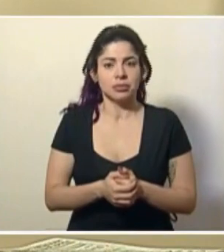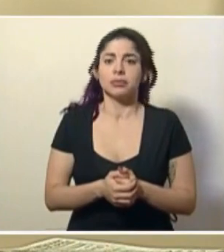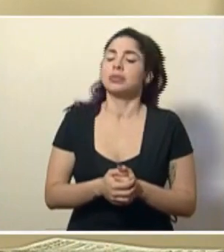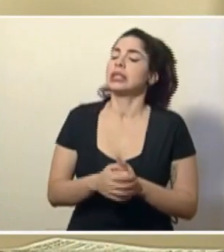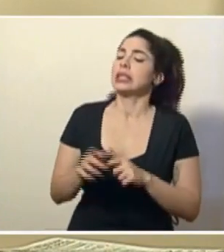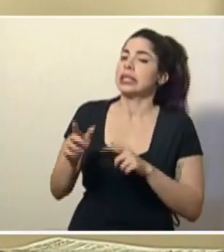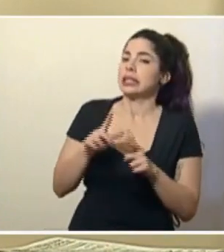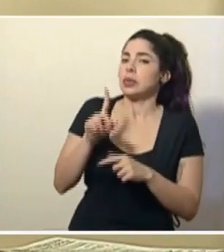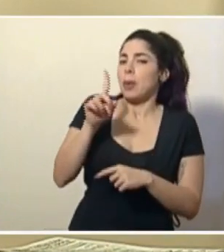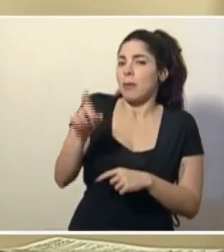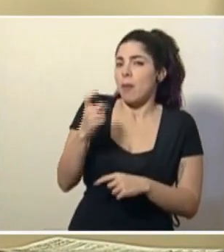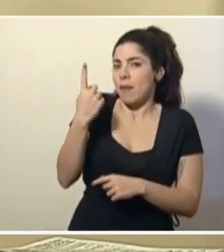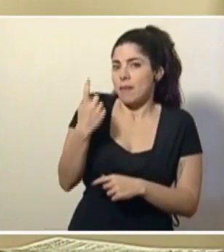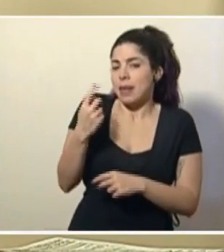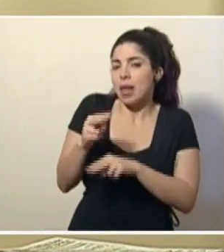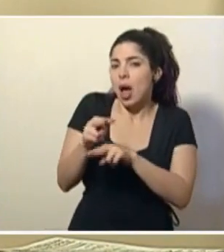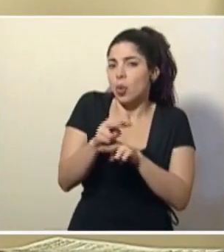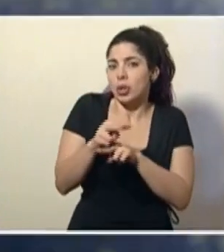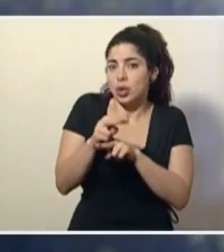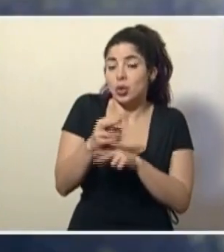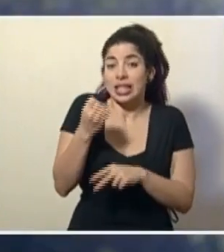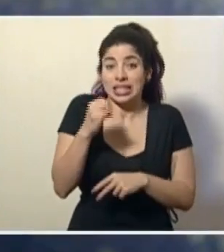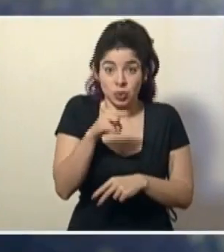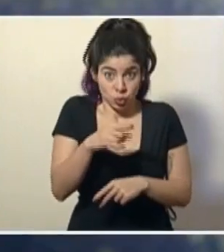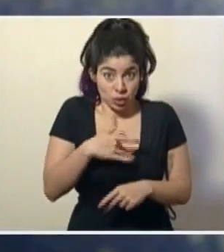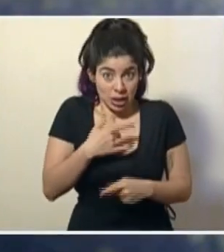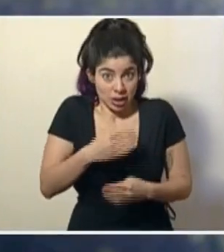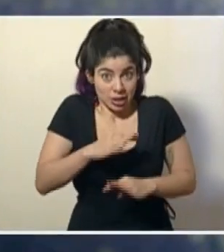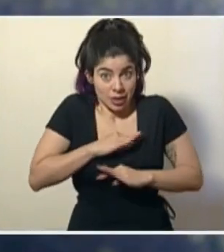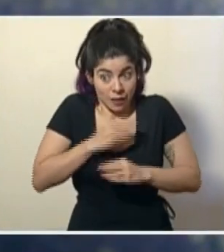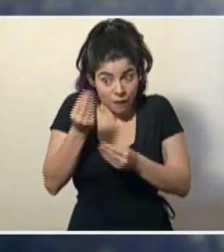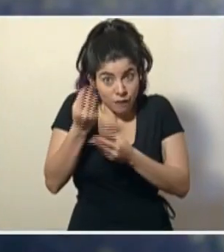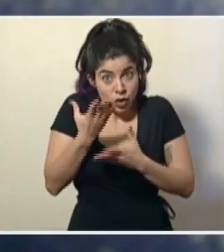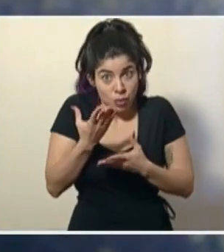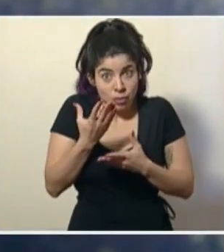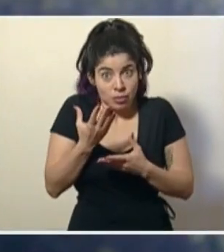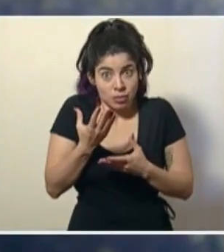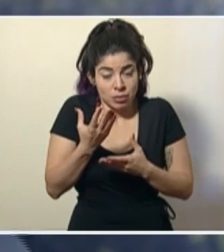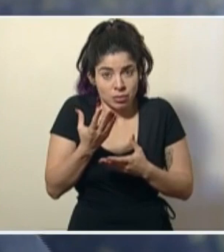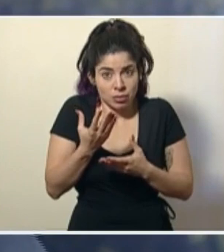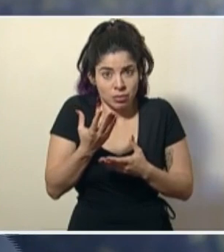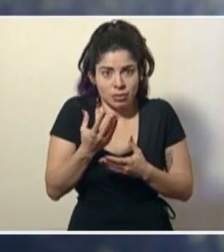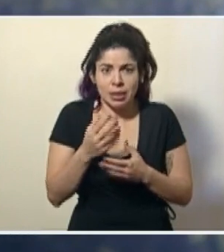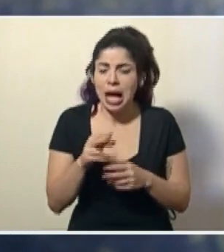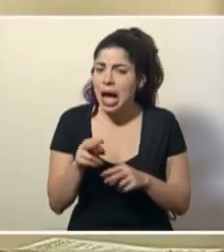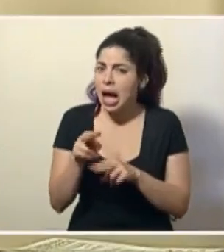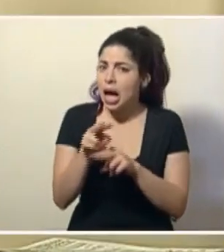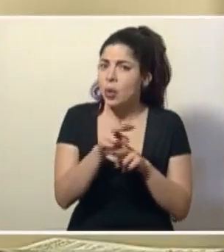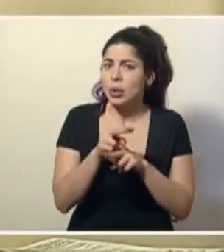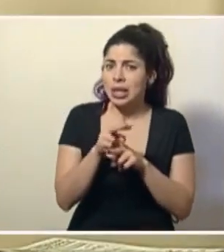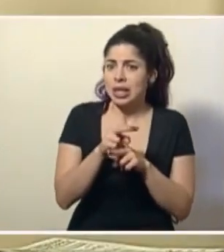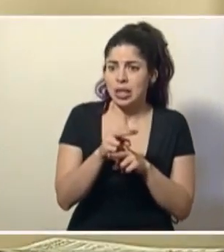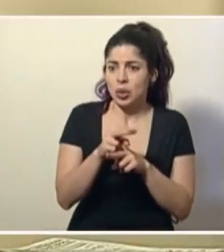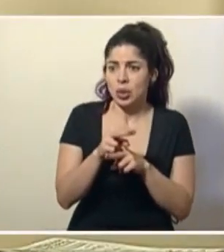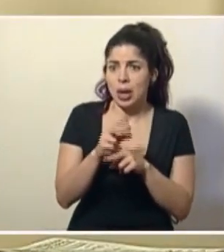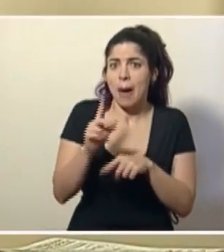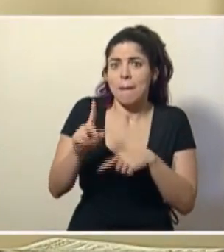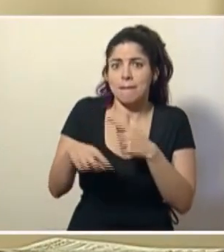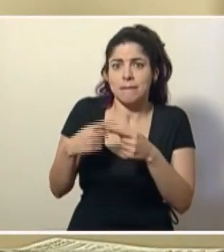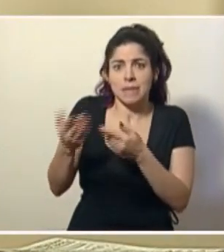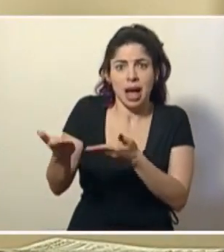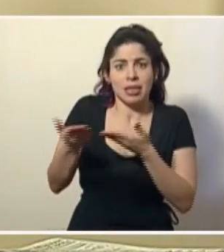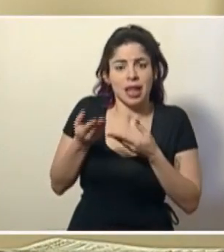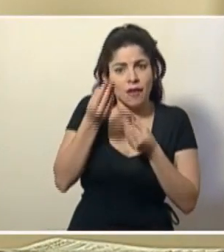Listo, queda una pregunta pendiente, lo de la auditoría. Si usted está satisfecho con el informe que conocieron Bueno, el jueves. la auditoría nos va a